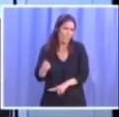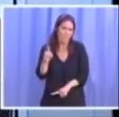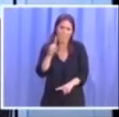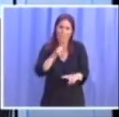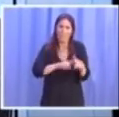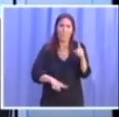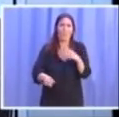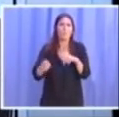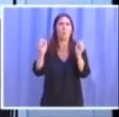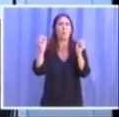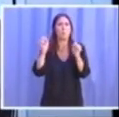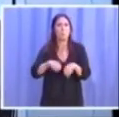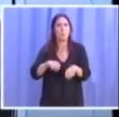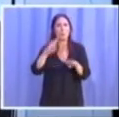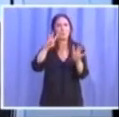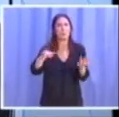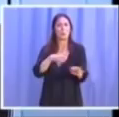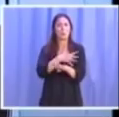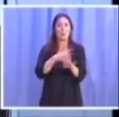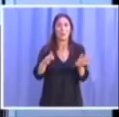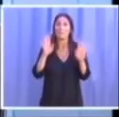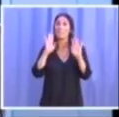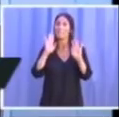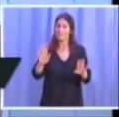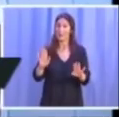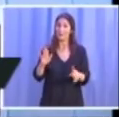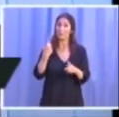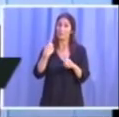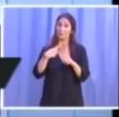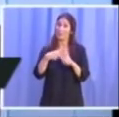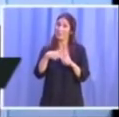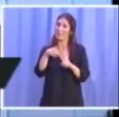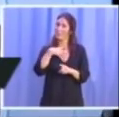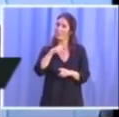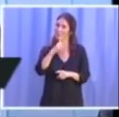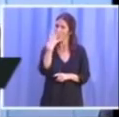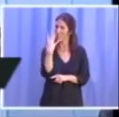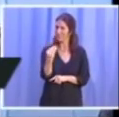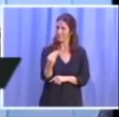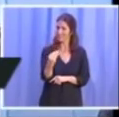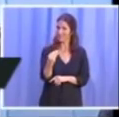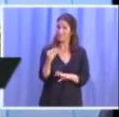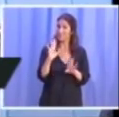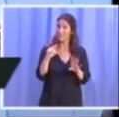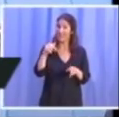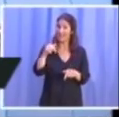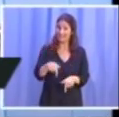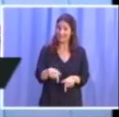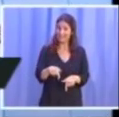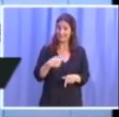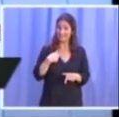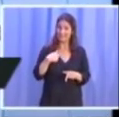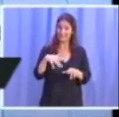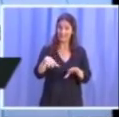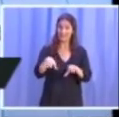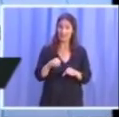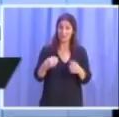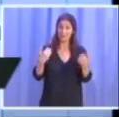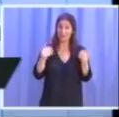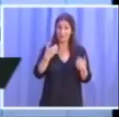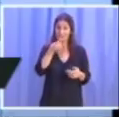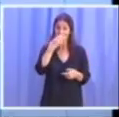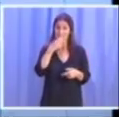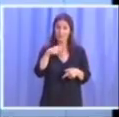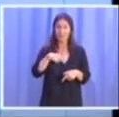que se determinen cuestiones de horario, pero hay una cuestión que usted posiblemente no haya comprendido. Y es que aquí, desde que está un gobierno socialista, desde que yo